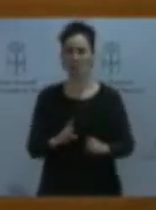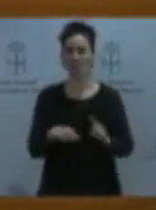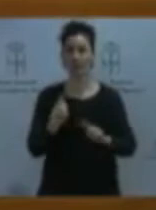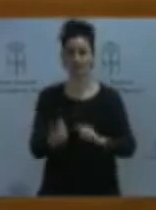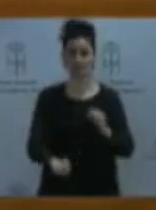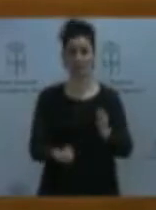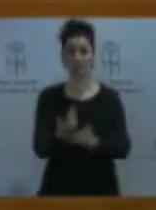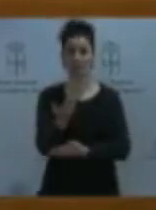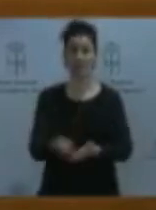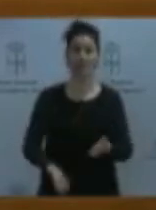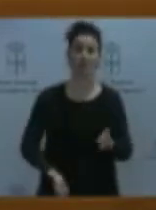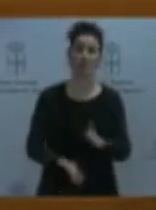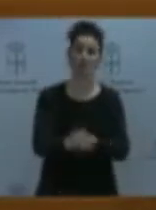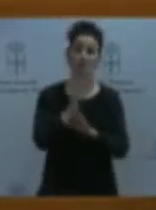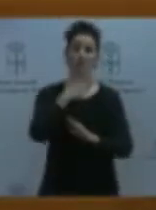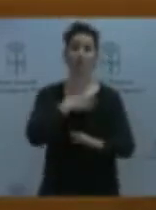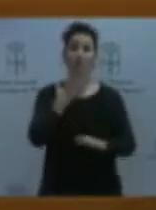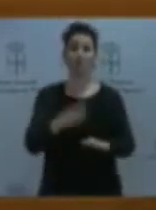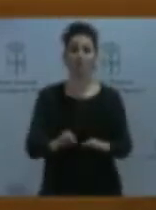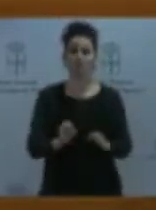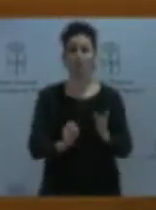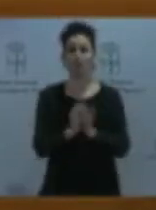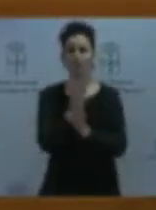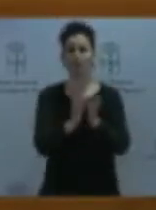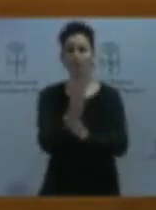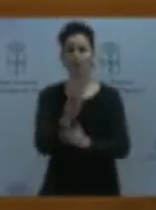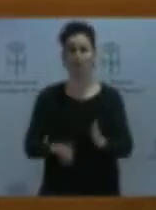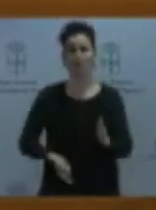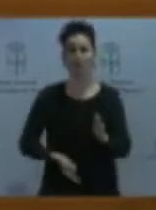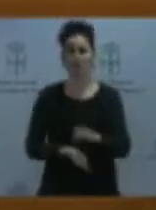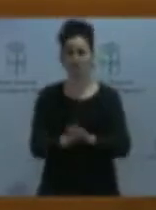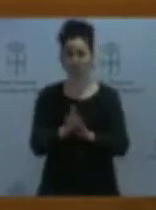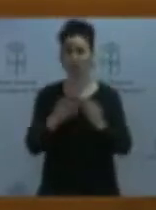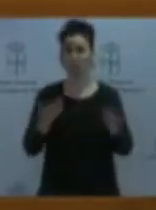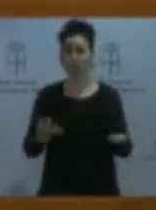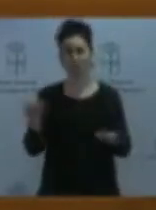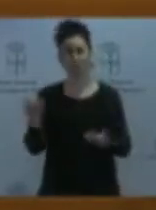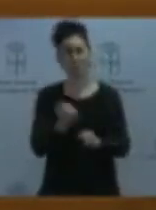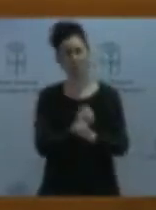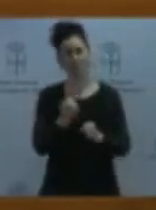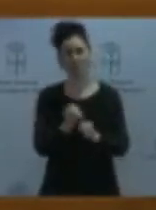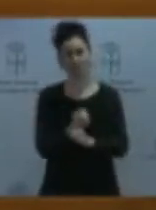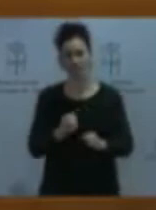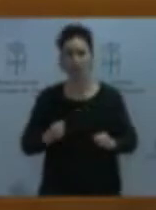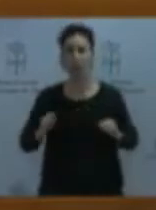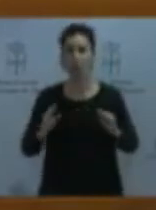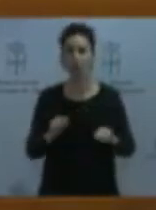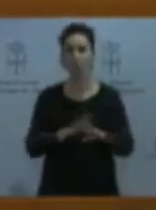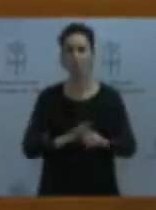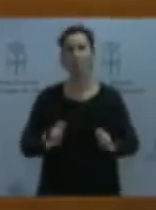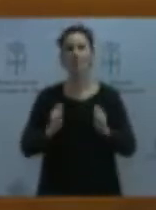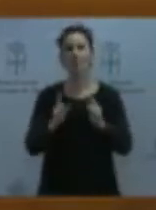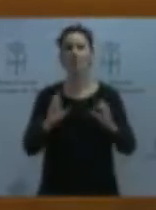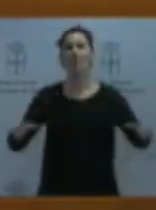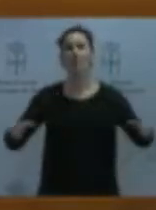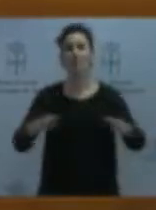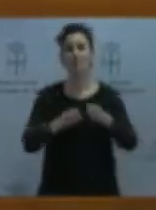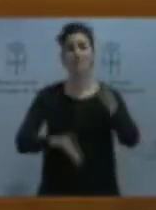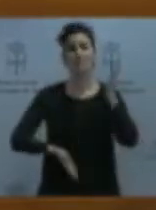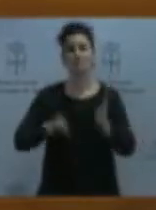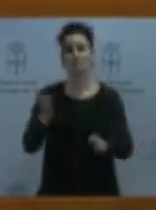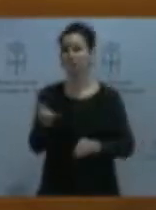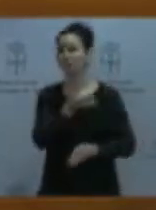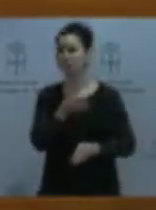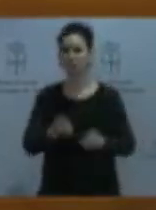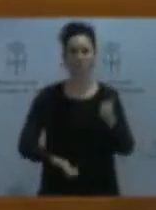importante trabajar en un sistema laboral que haga a los equipos de intervención ser más eficaces, menos costosos y en